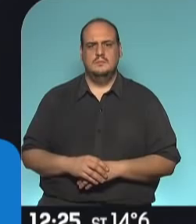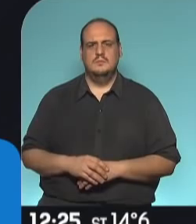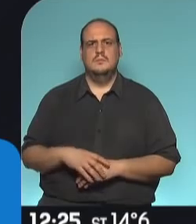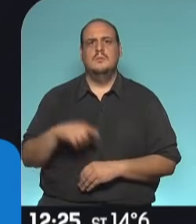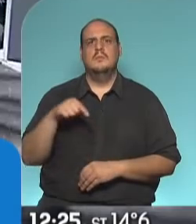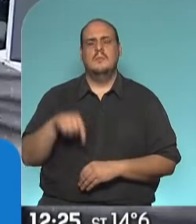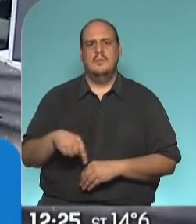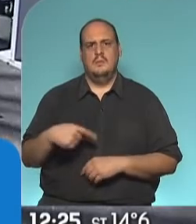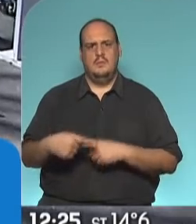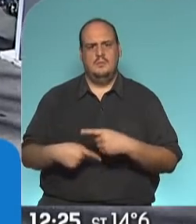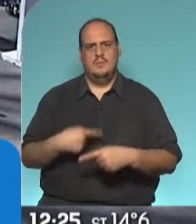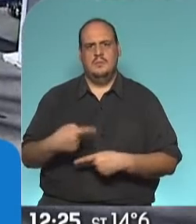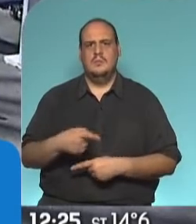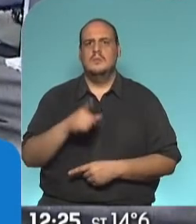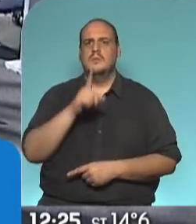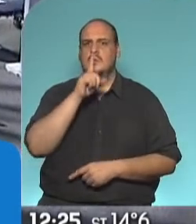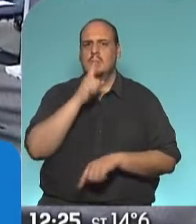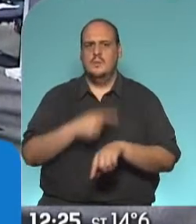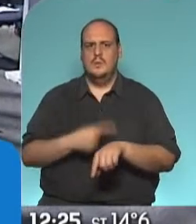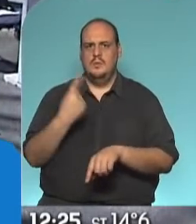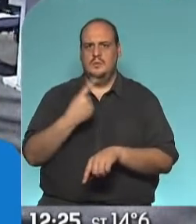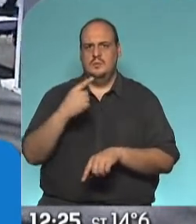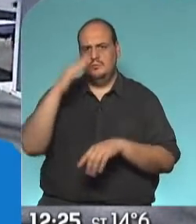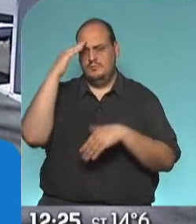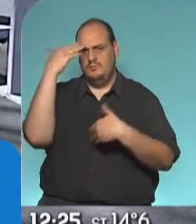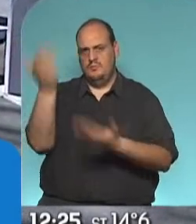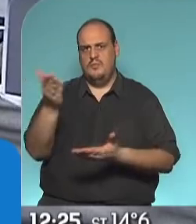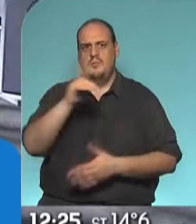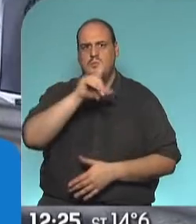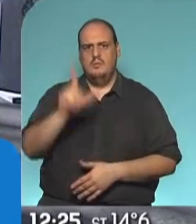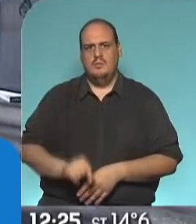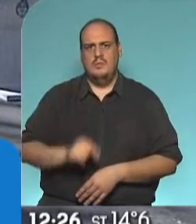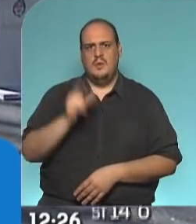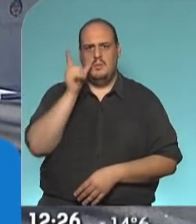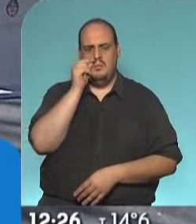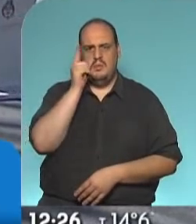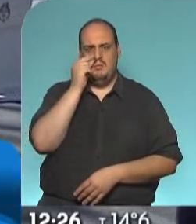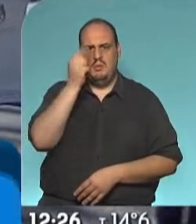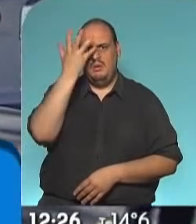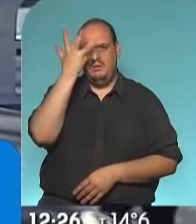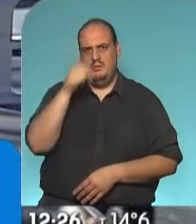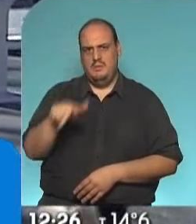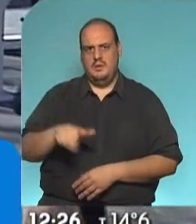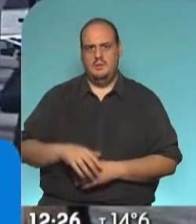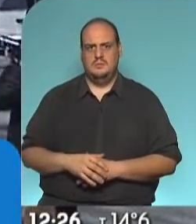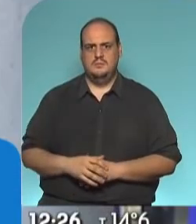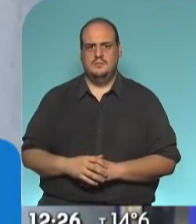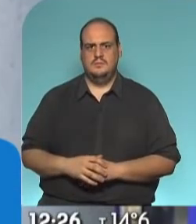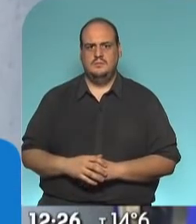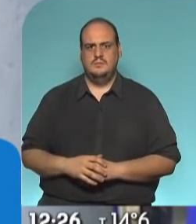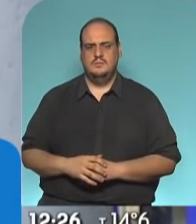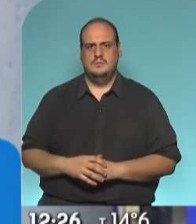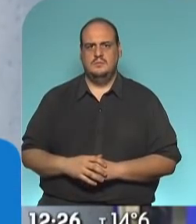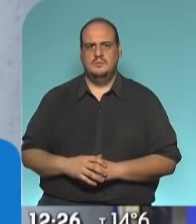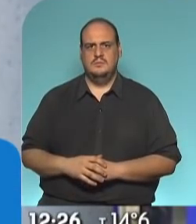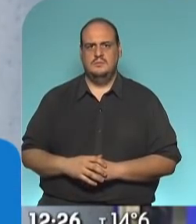Hacemos a continuación un minuto de silencio en honor al padre de la patria, General Don José de San Martín. Saludo.